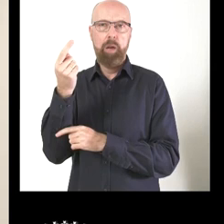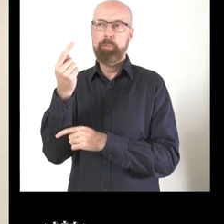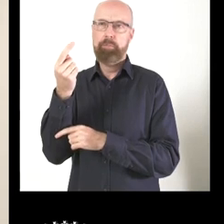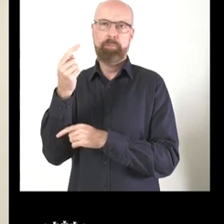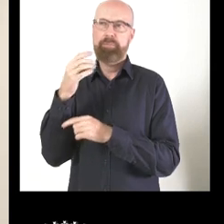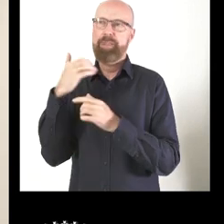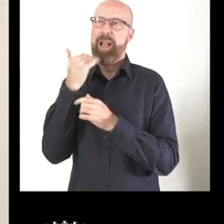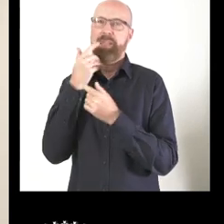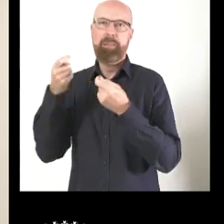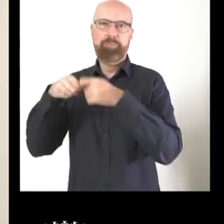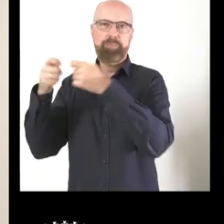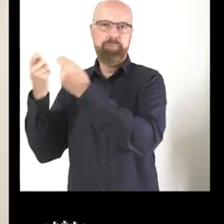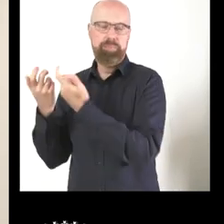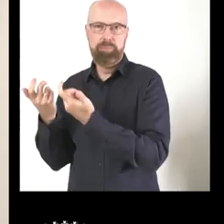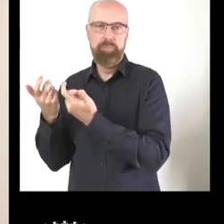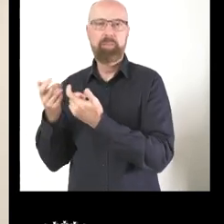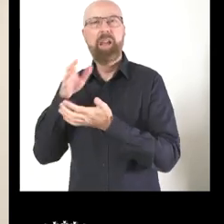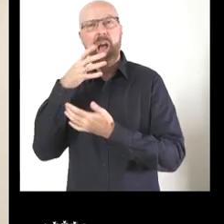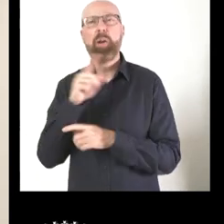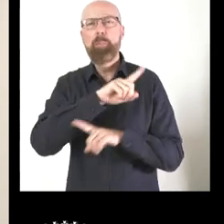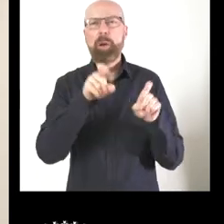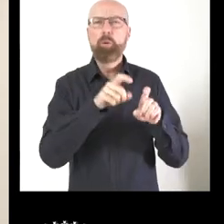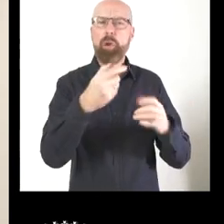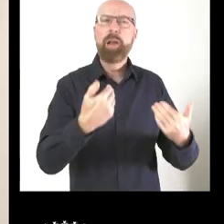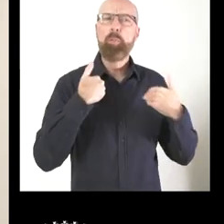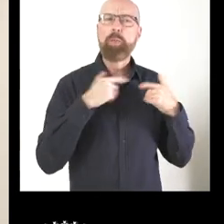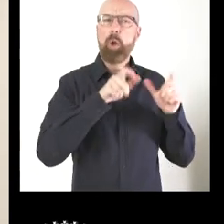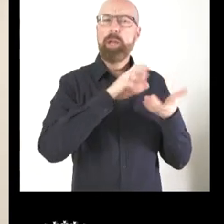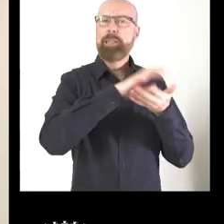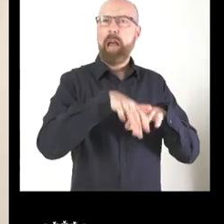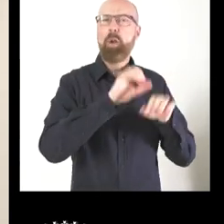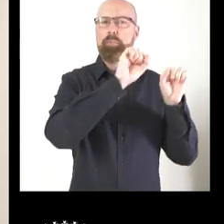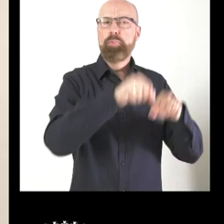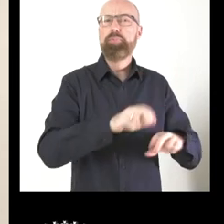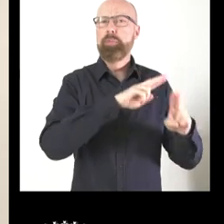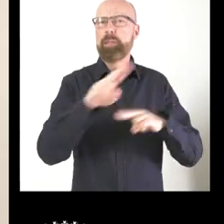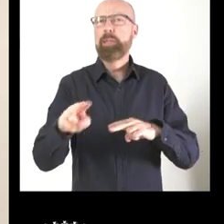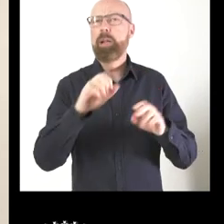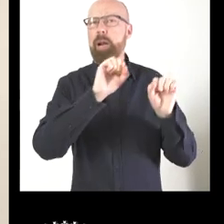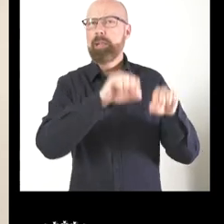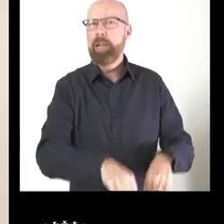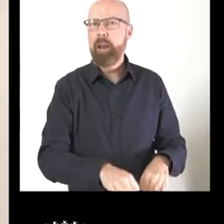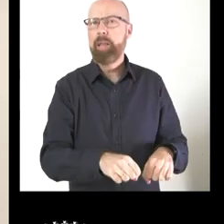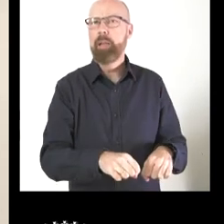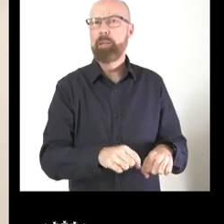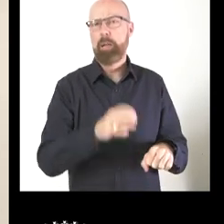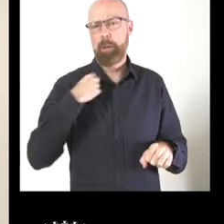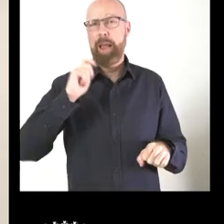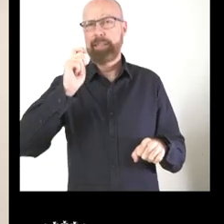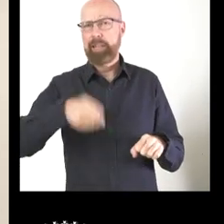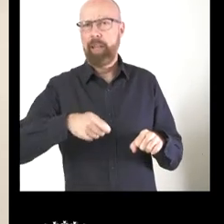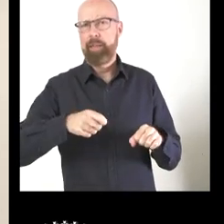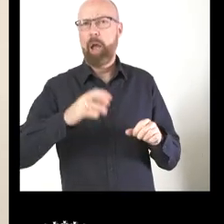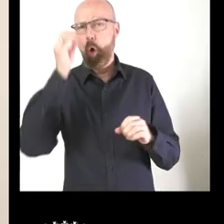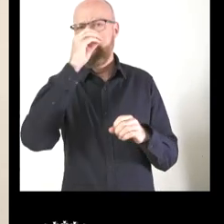mi pregunta es si ASUME la junta de castillalo en esta responsabilidad Cuál es la opinión sobre la sentencia y además si cree que esto